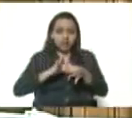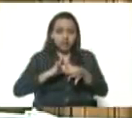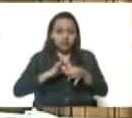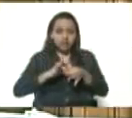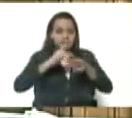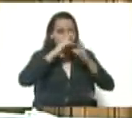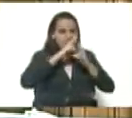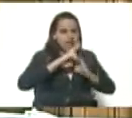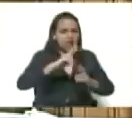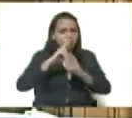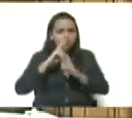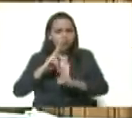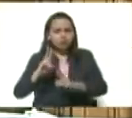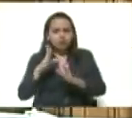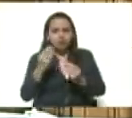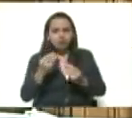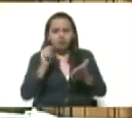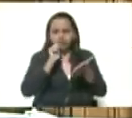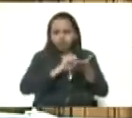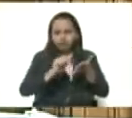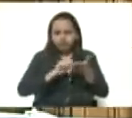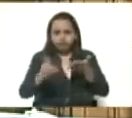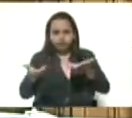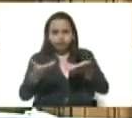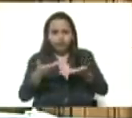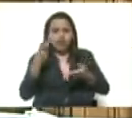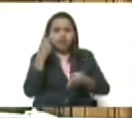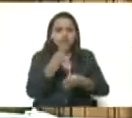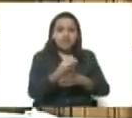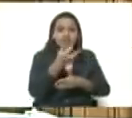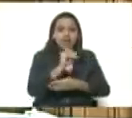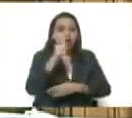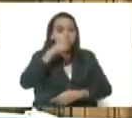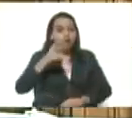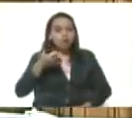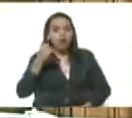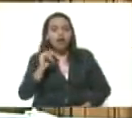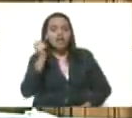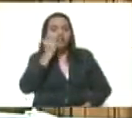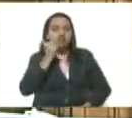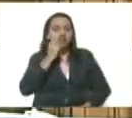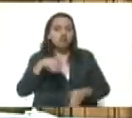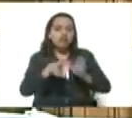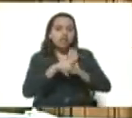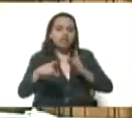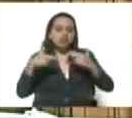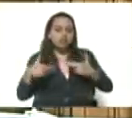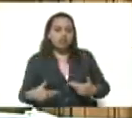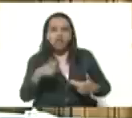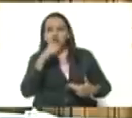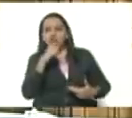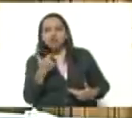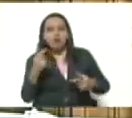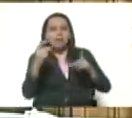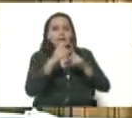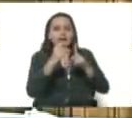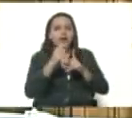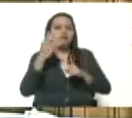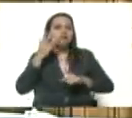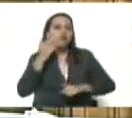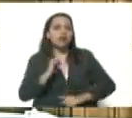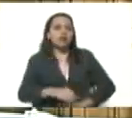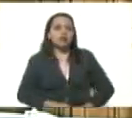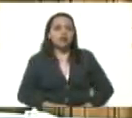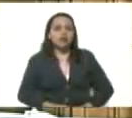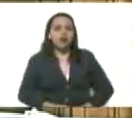responde muchos comunicados que le debe al pueblo cuando han violado los derechos humanos y no se han pronunciado, como el caso de